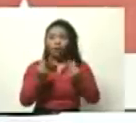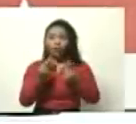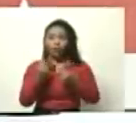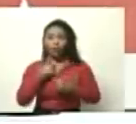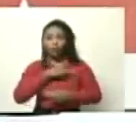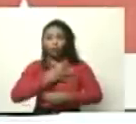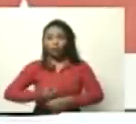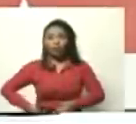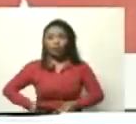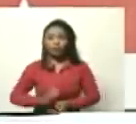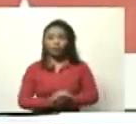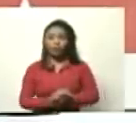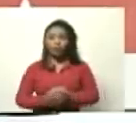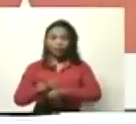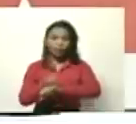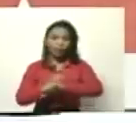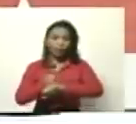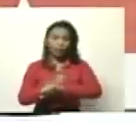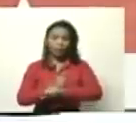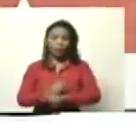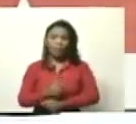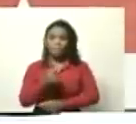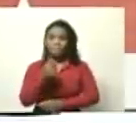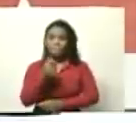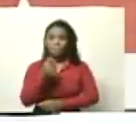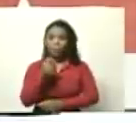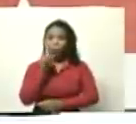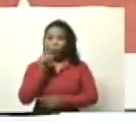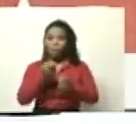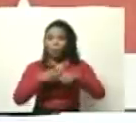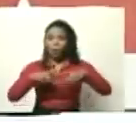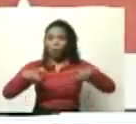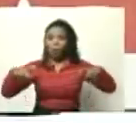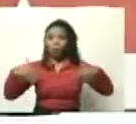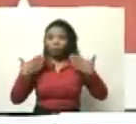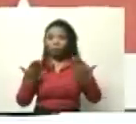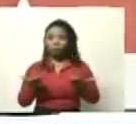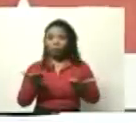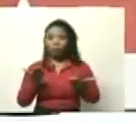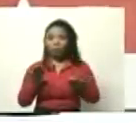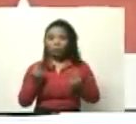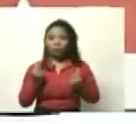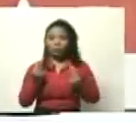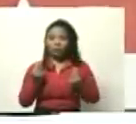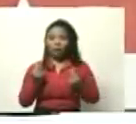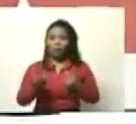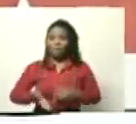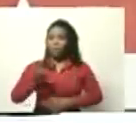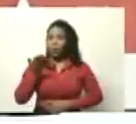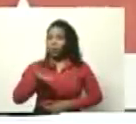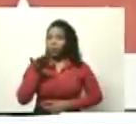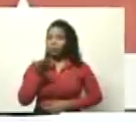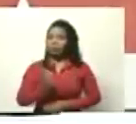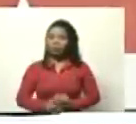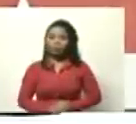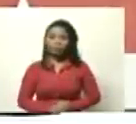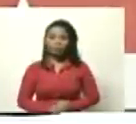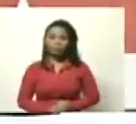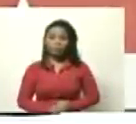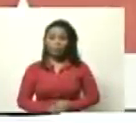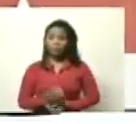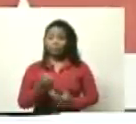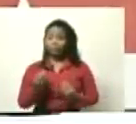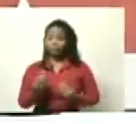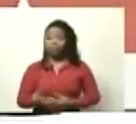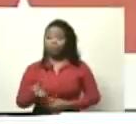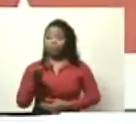nuestro presidente, del gobierno. Hace poco hubo un aumento de salario importante, muy